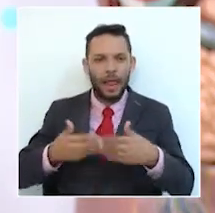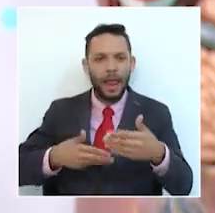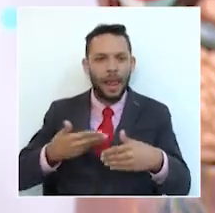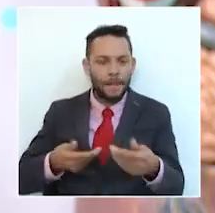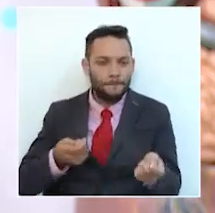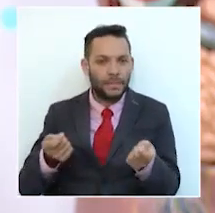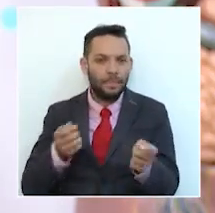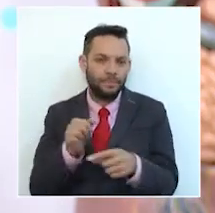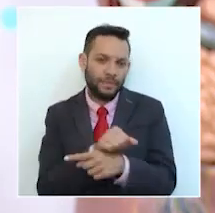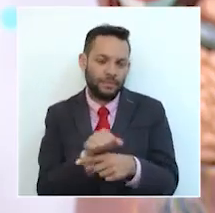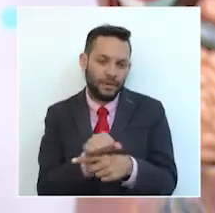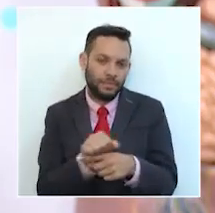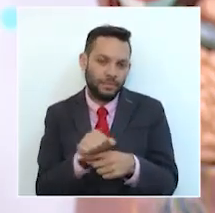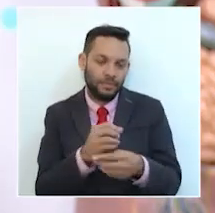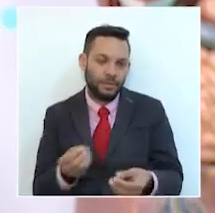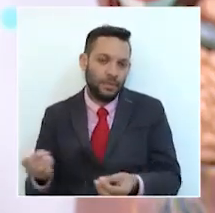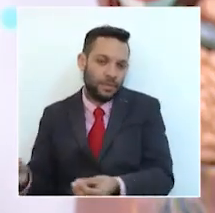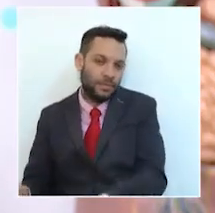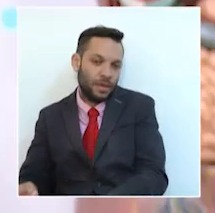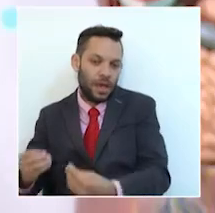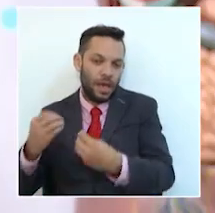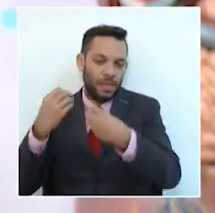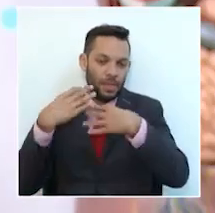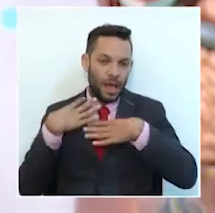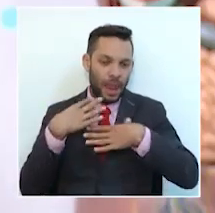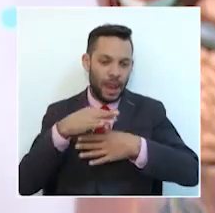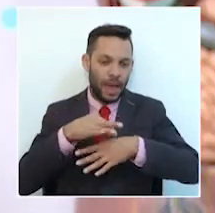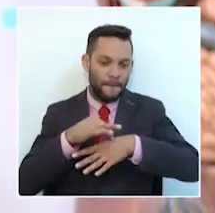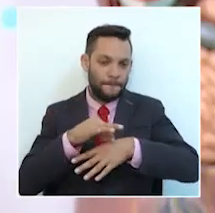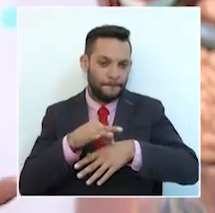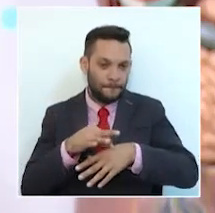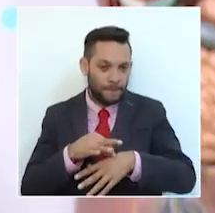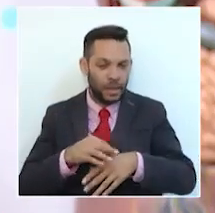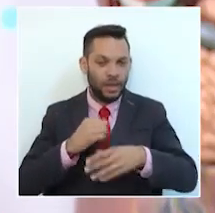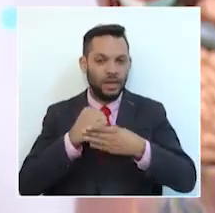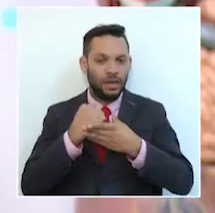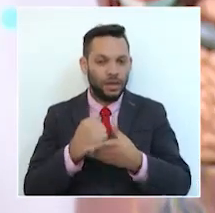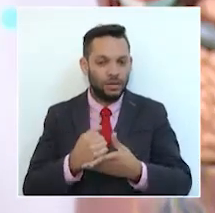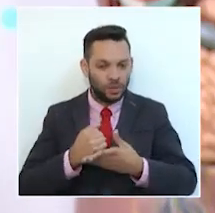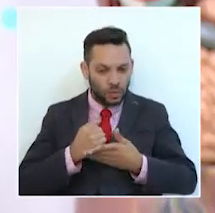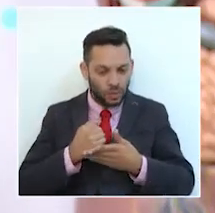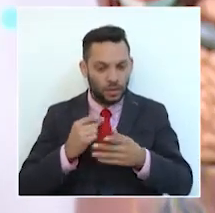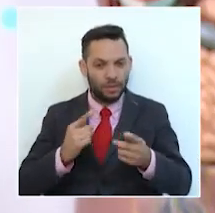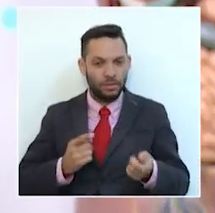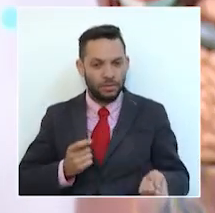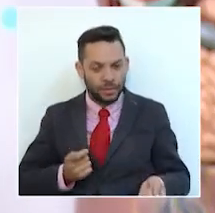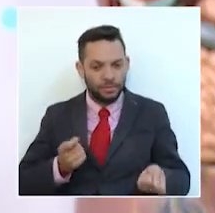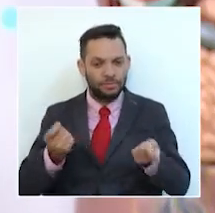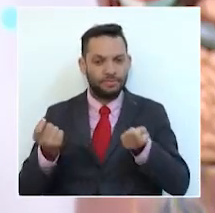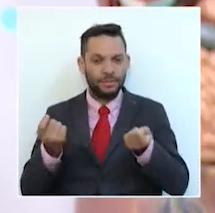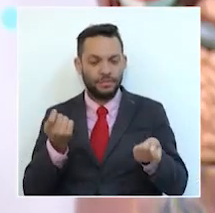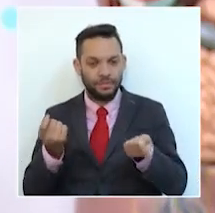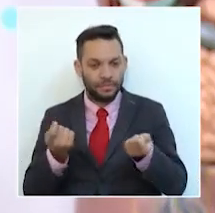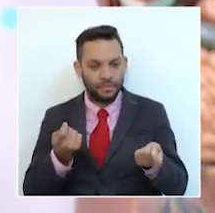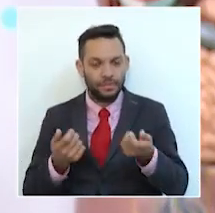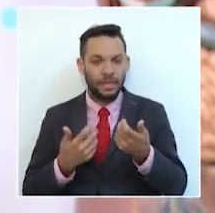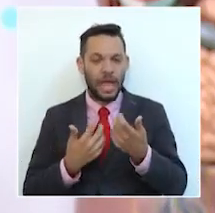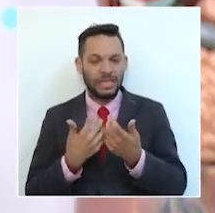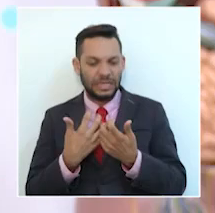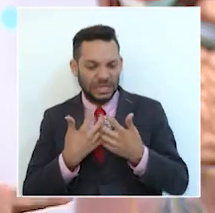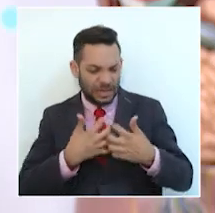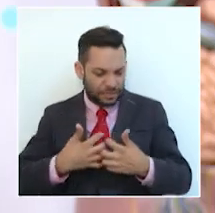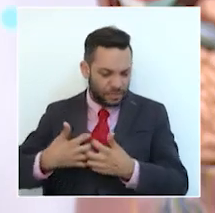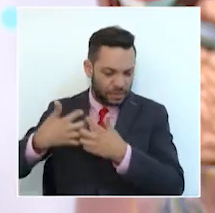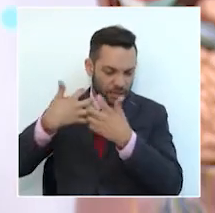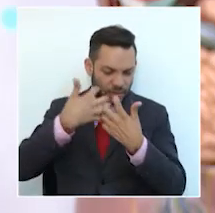aplicación puede tener tanto a nivel cutáneo a nivel ya decirnos de patología articular incluso se está utilizando